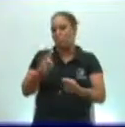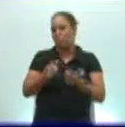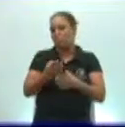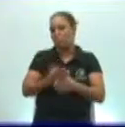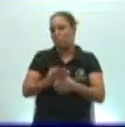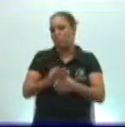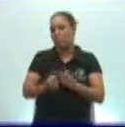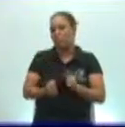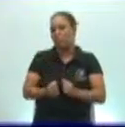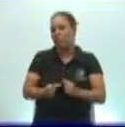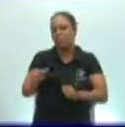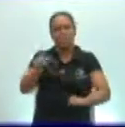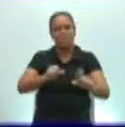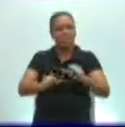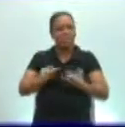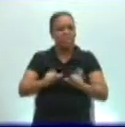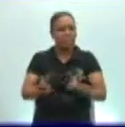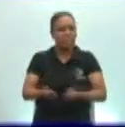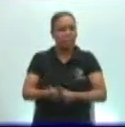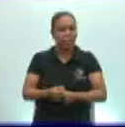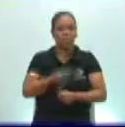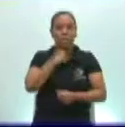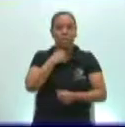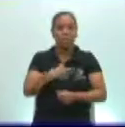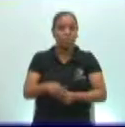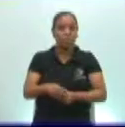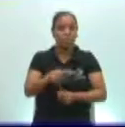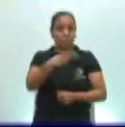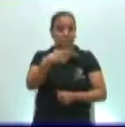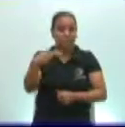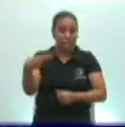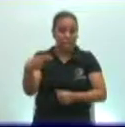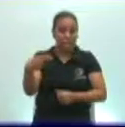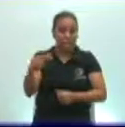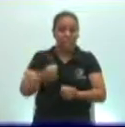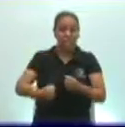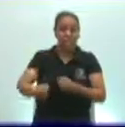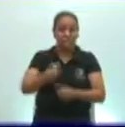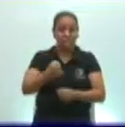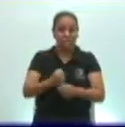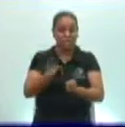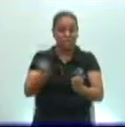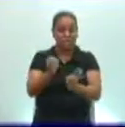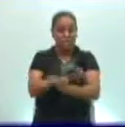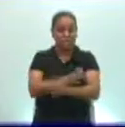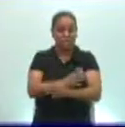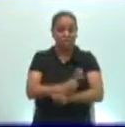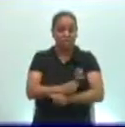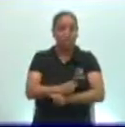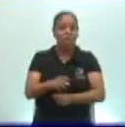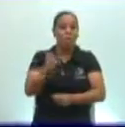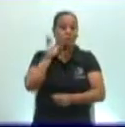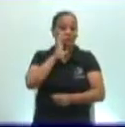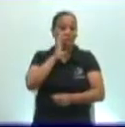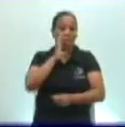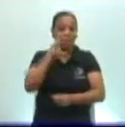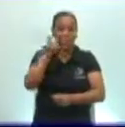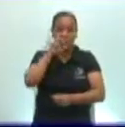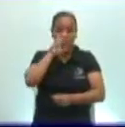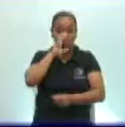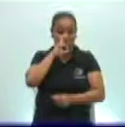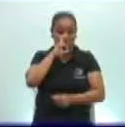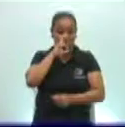Por ejemplo, para el hidrógeno se utiliza el color blanco, para el carbono el negro, nitrógeno